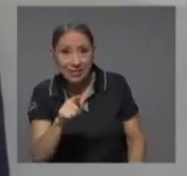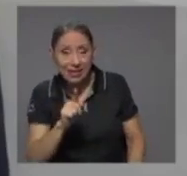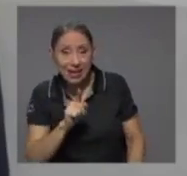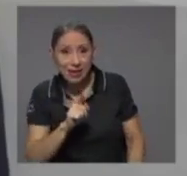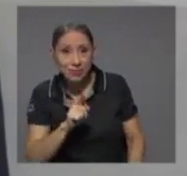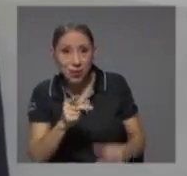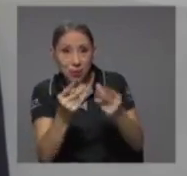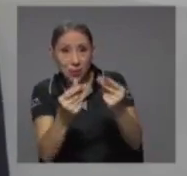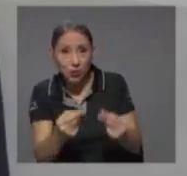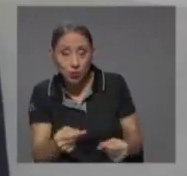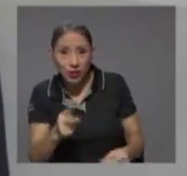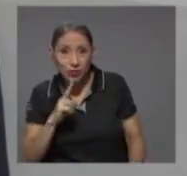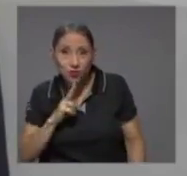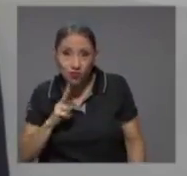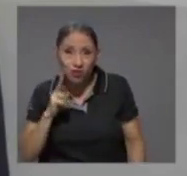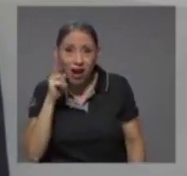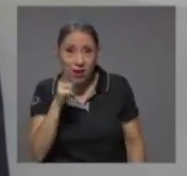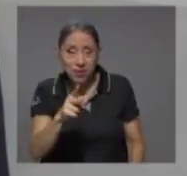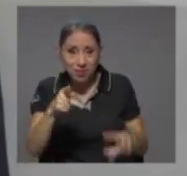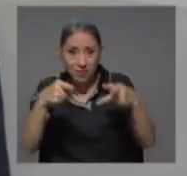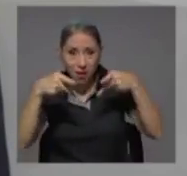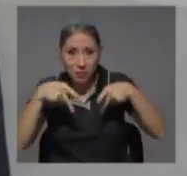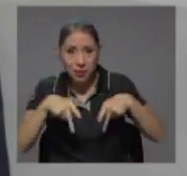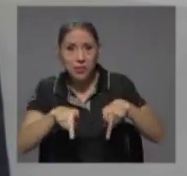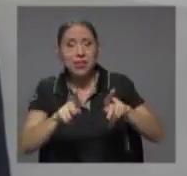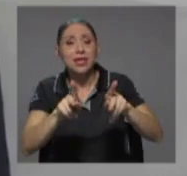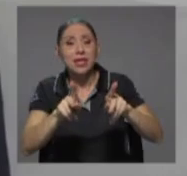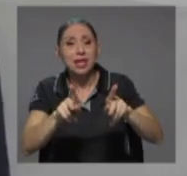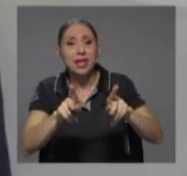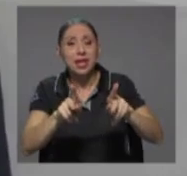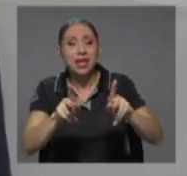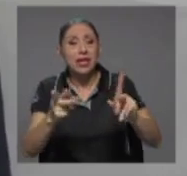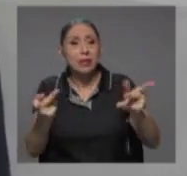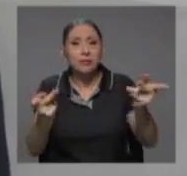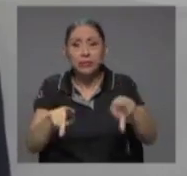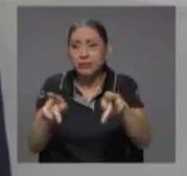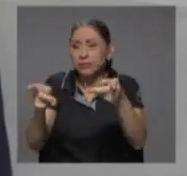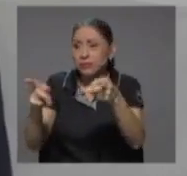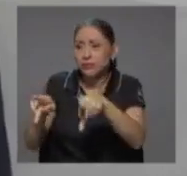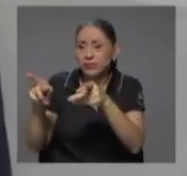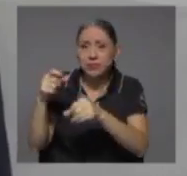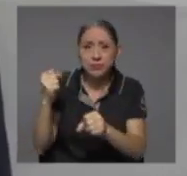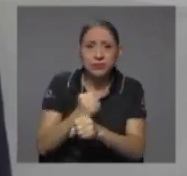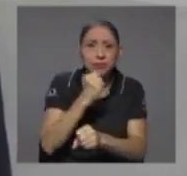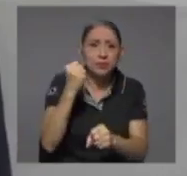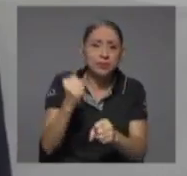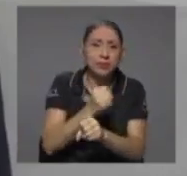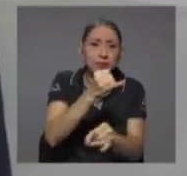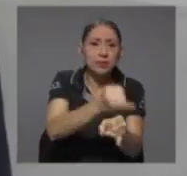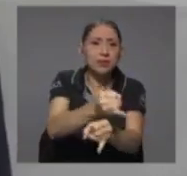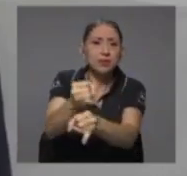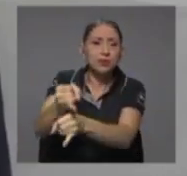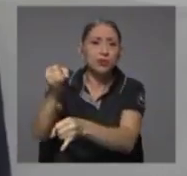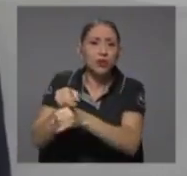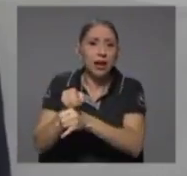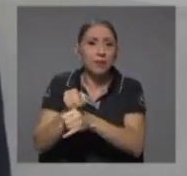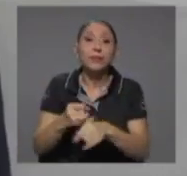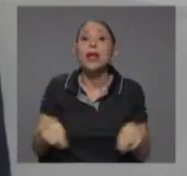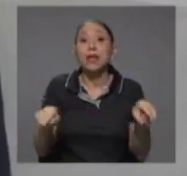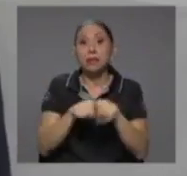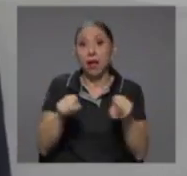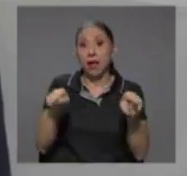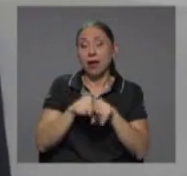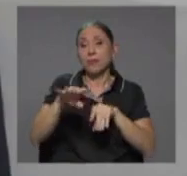permitir que se dé toda la operativa institucional. Esto también sumado a